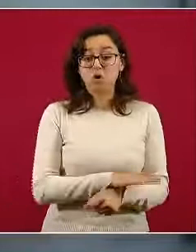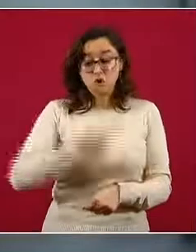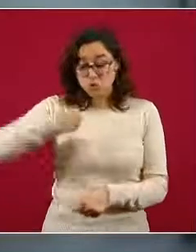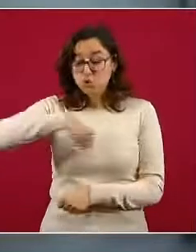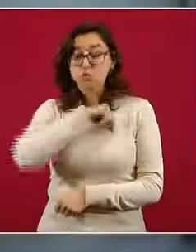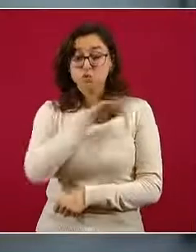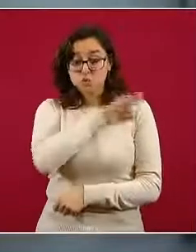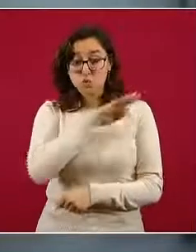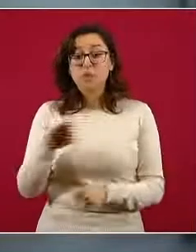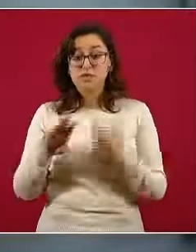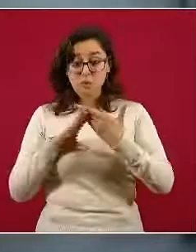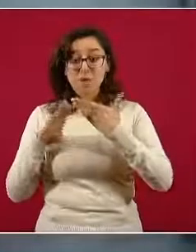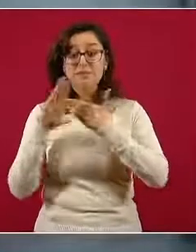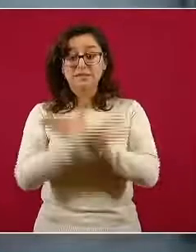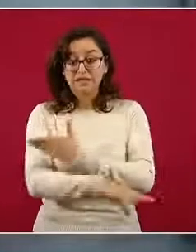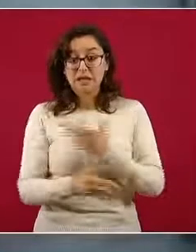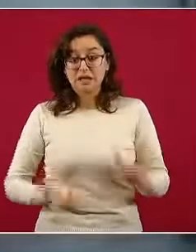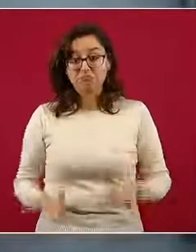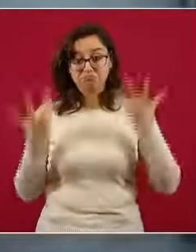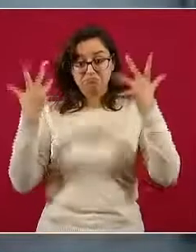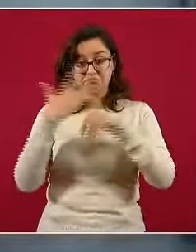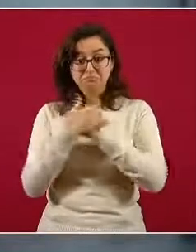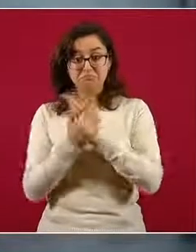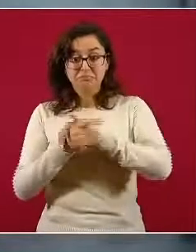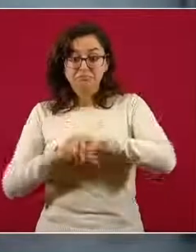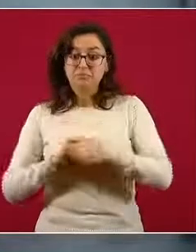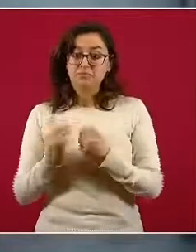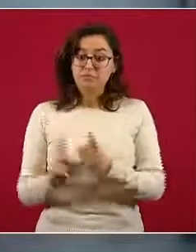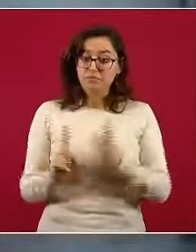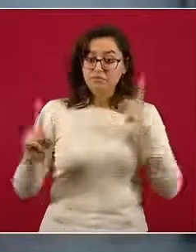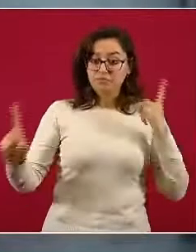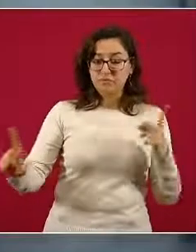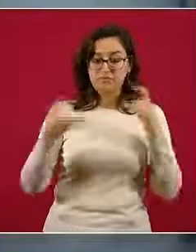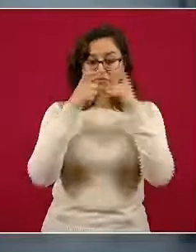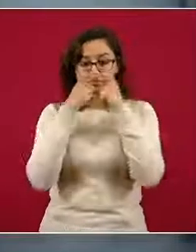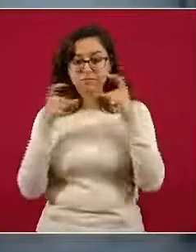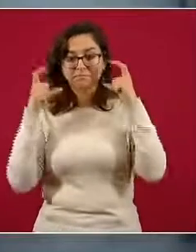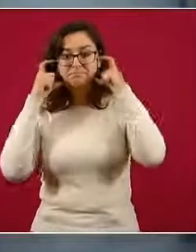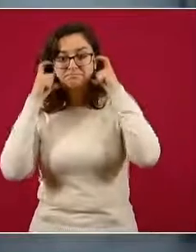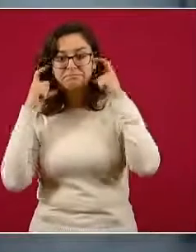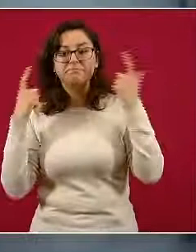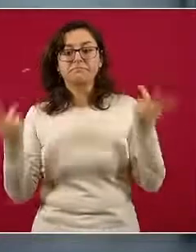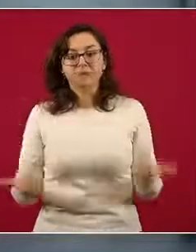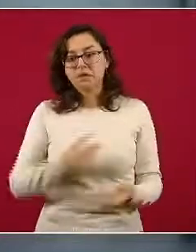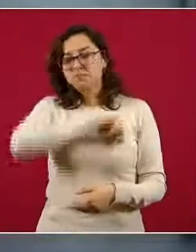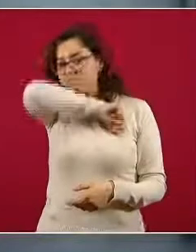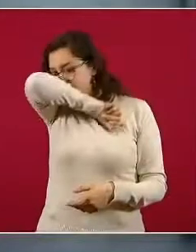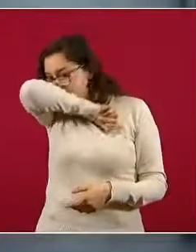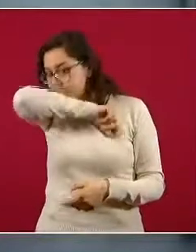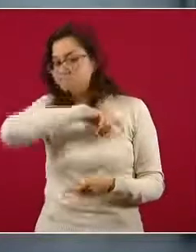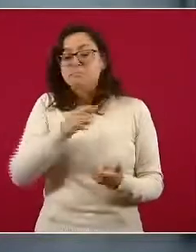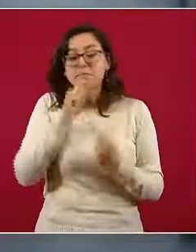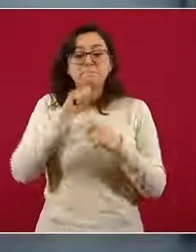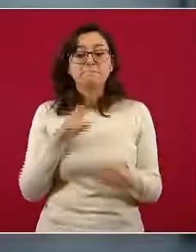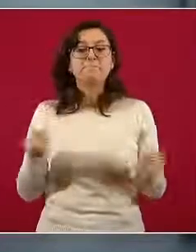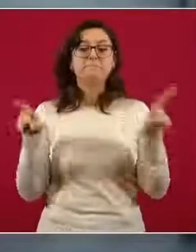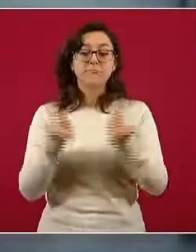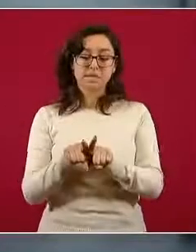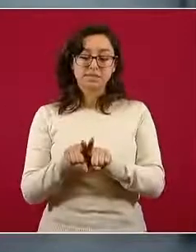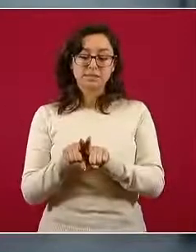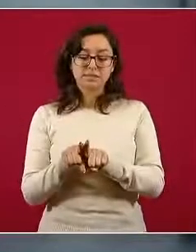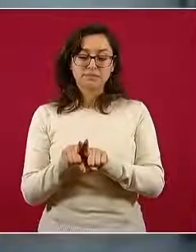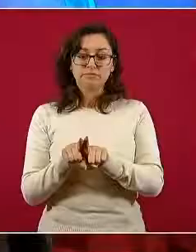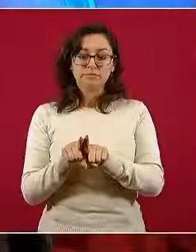manos, sana distancia, uso de cubrebocas, etiqueta respiratoria y